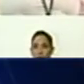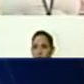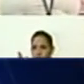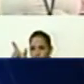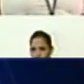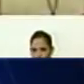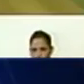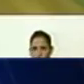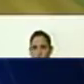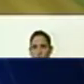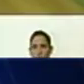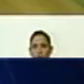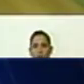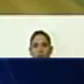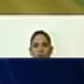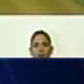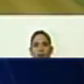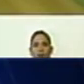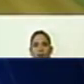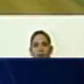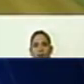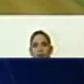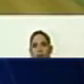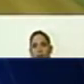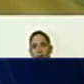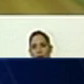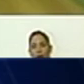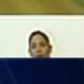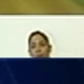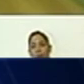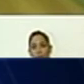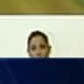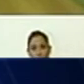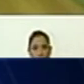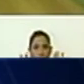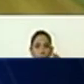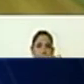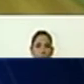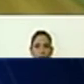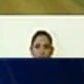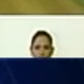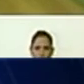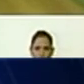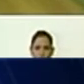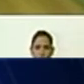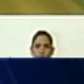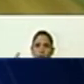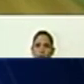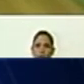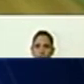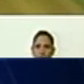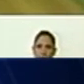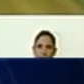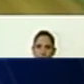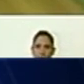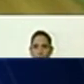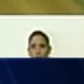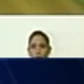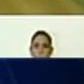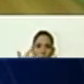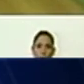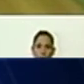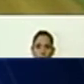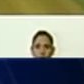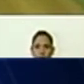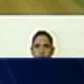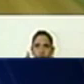Christopher Figuera. El 10 de mayo amplían las sanciones a compañías propietarias de embarcaciones y